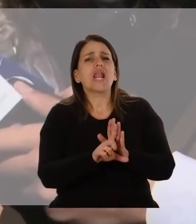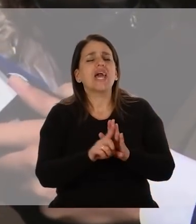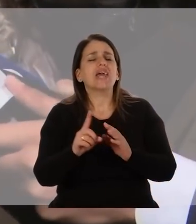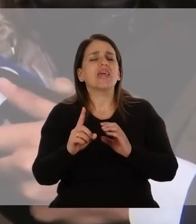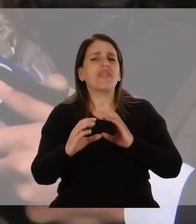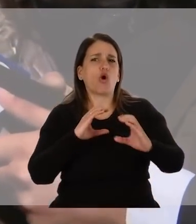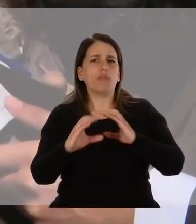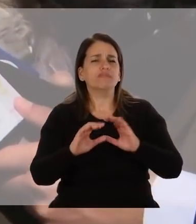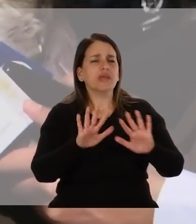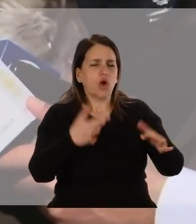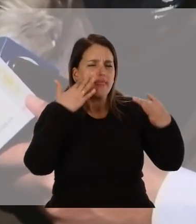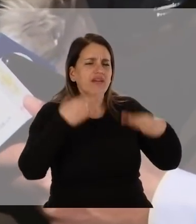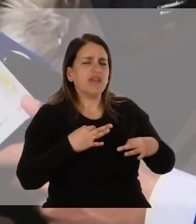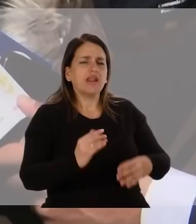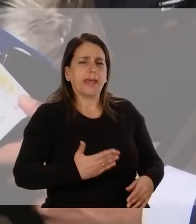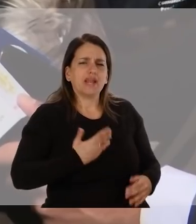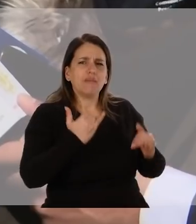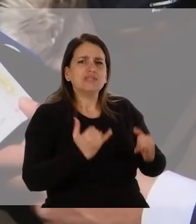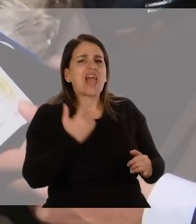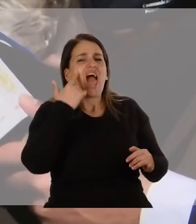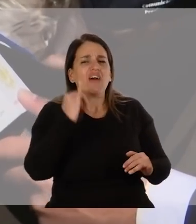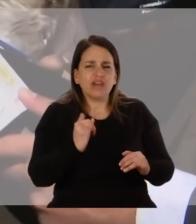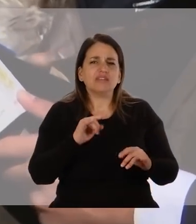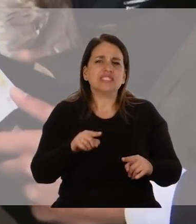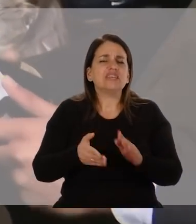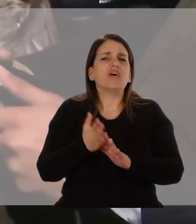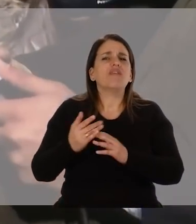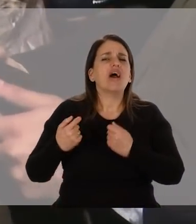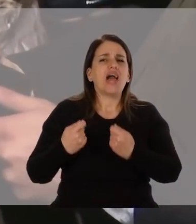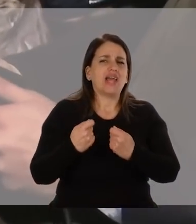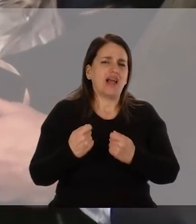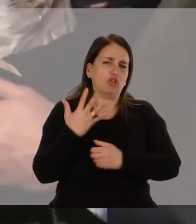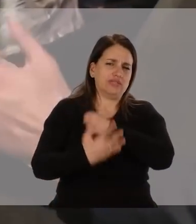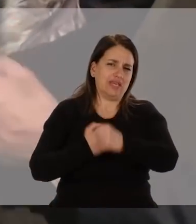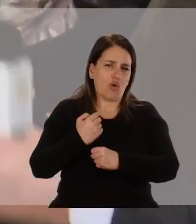están reclamando y hay discusiones a ver si se introduce algo al respecto en la rendición de cuentas. Estamos viendo.